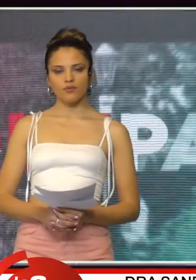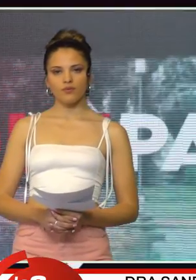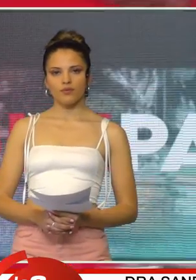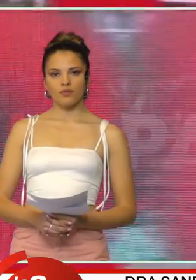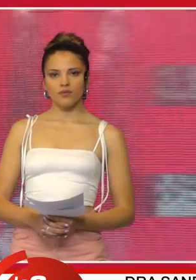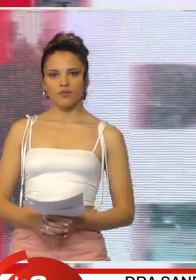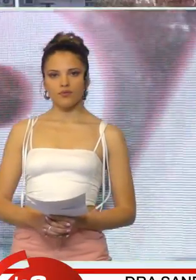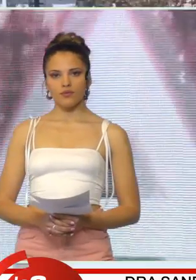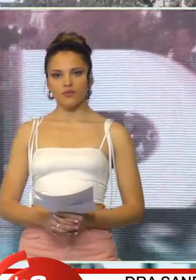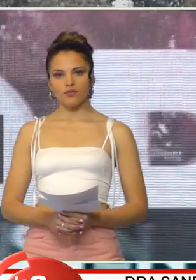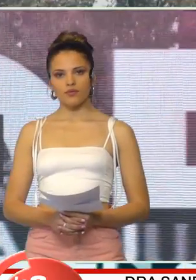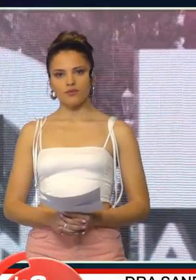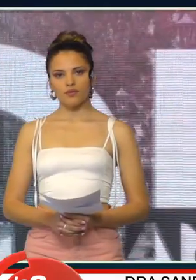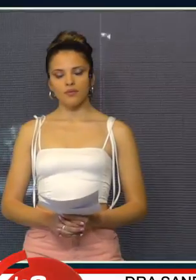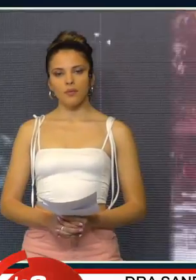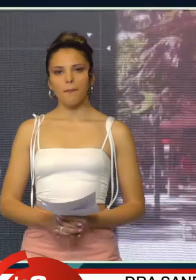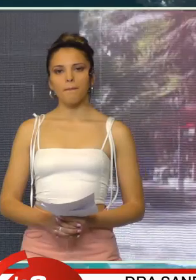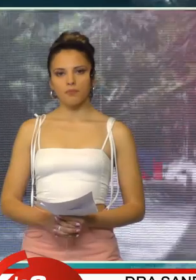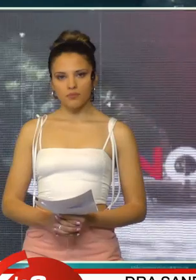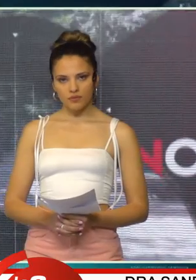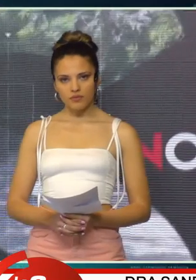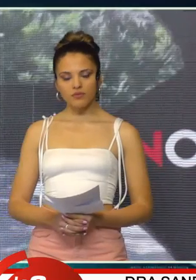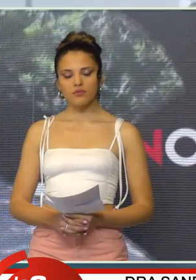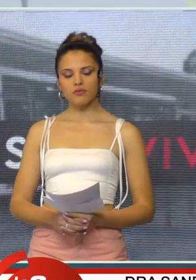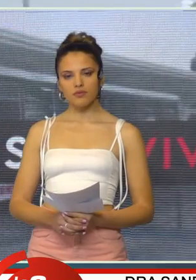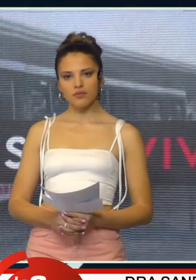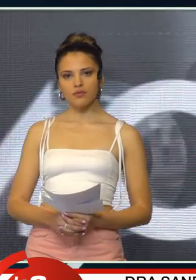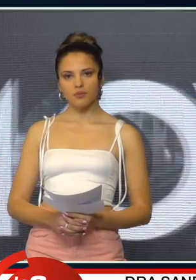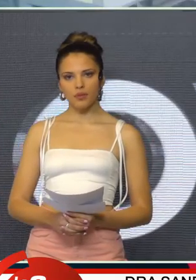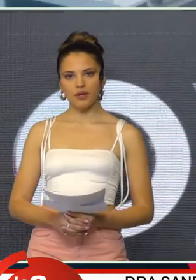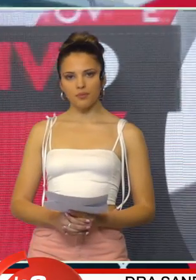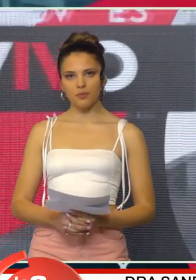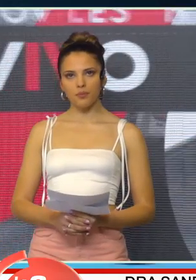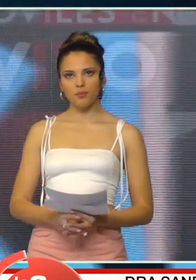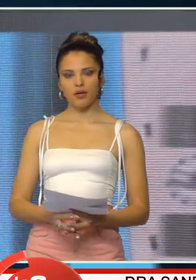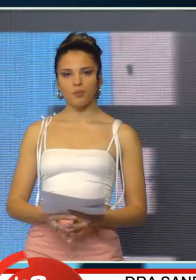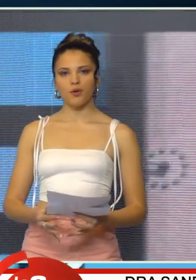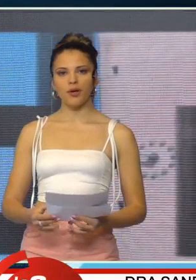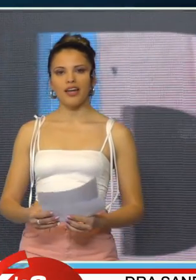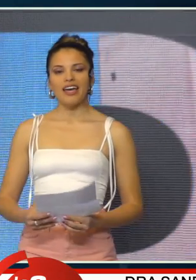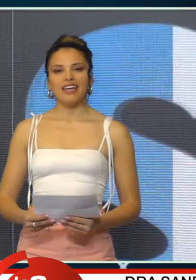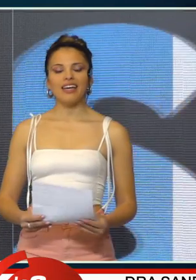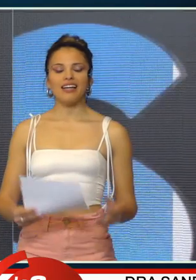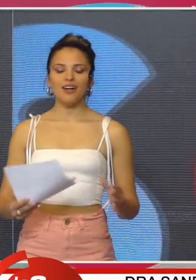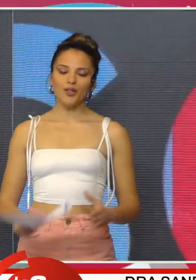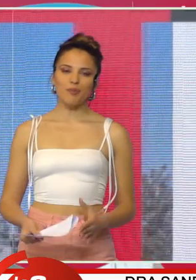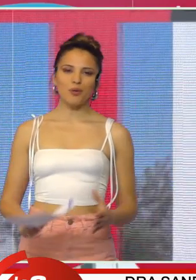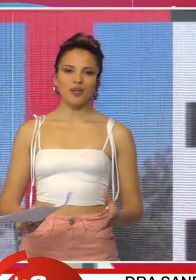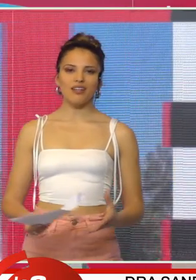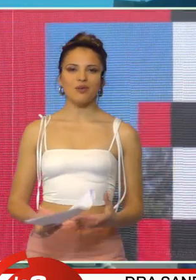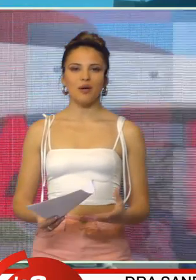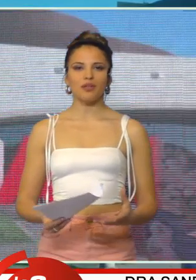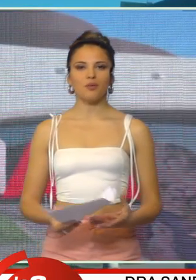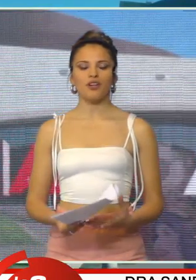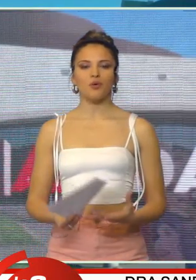en aquellas que tengan factores de riesgo, ¿no es cierto? No en el resto de las pacientes. Bien. Bien, muy bien. Y otra pregunta